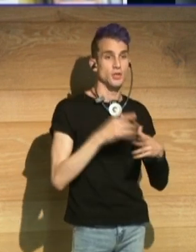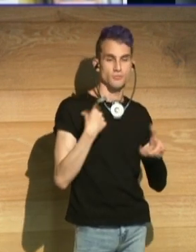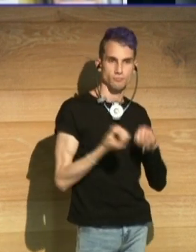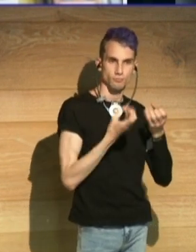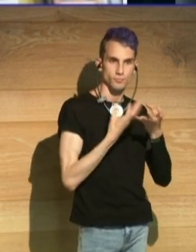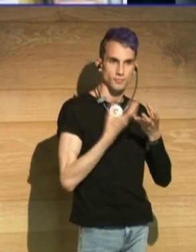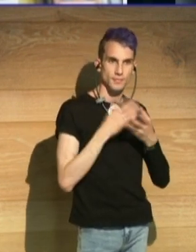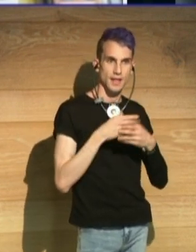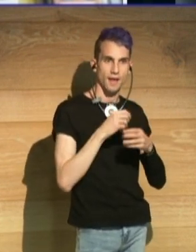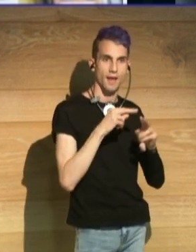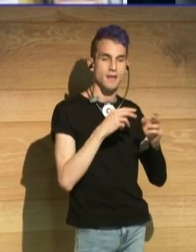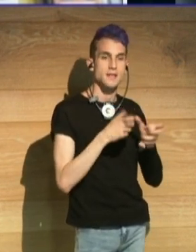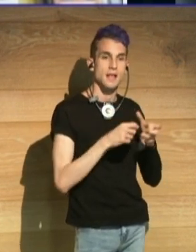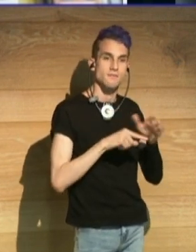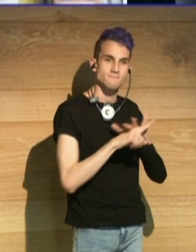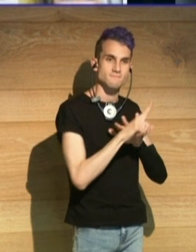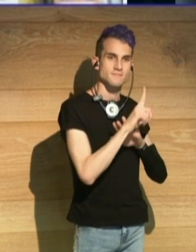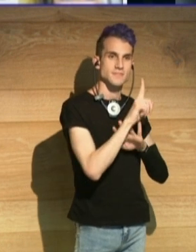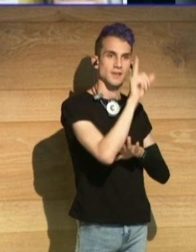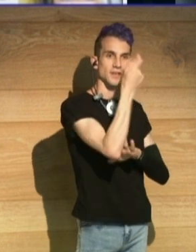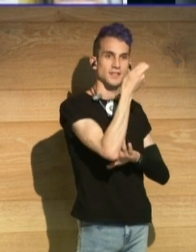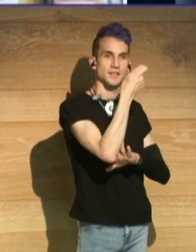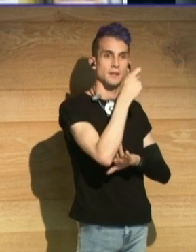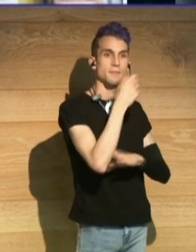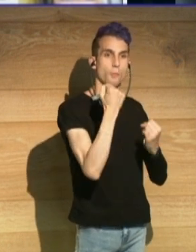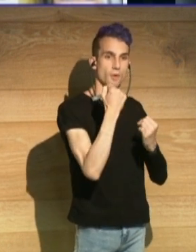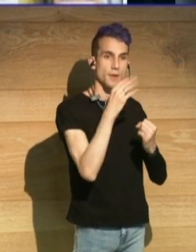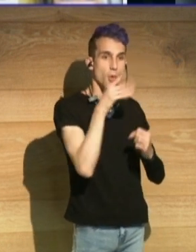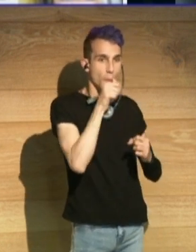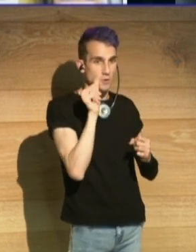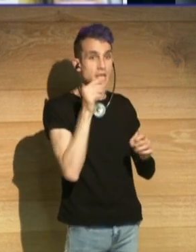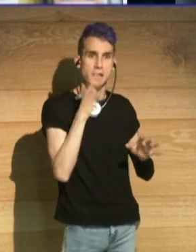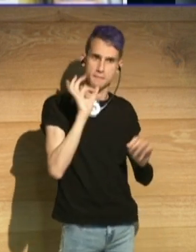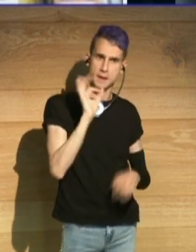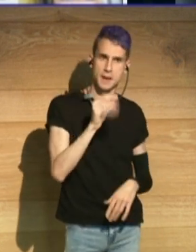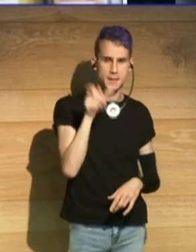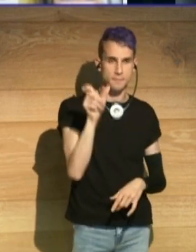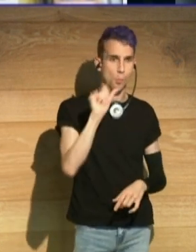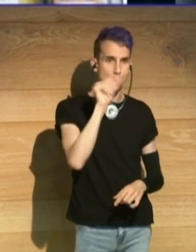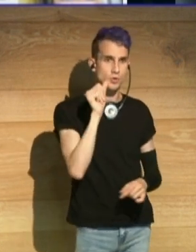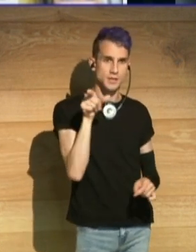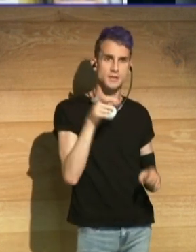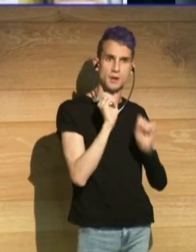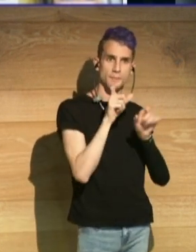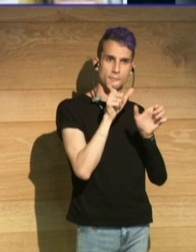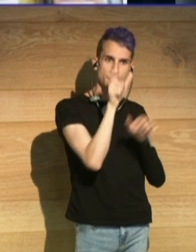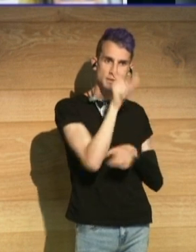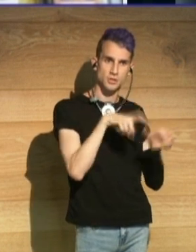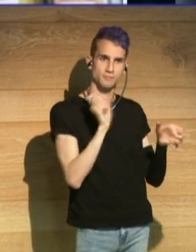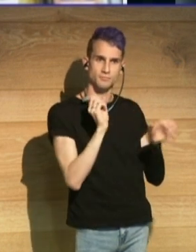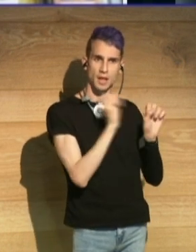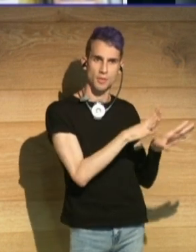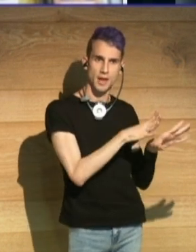de poder por parte de Mussolini. Y tiene razón en decir que era un paria, era un hombre deshecho a